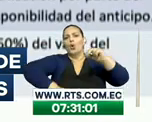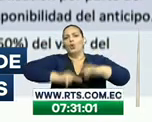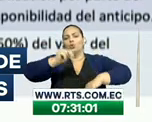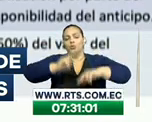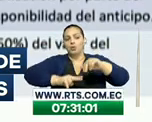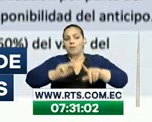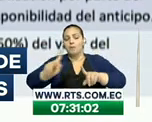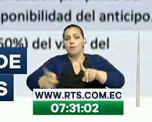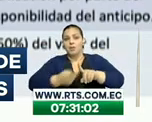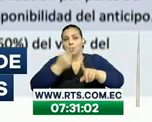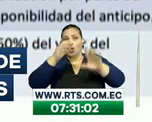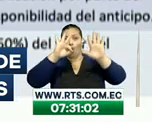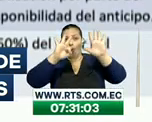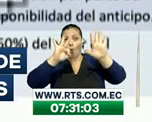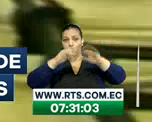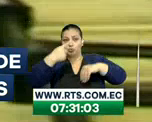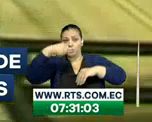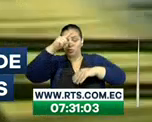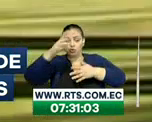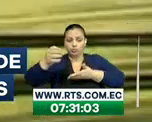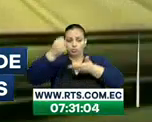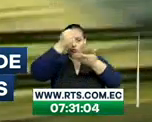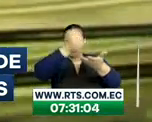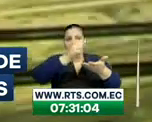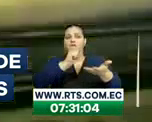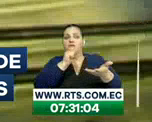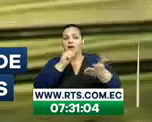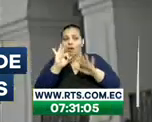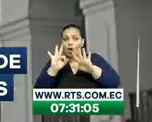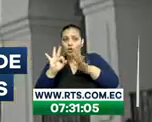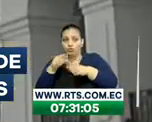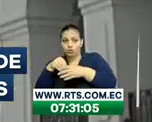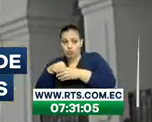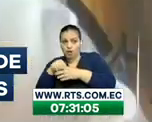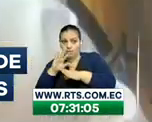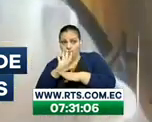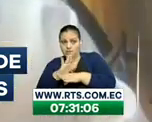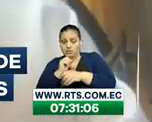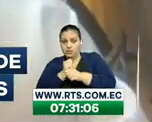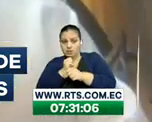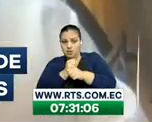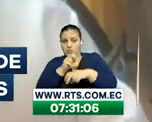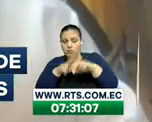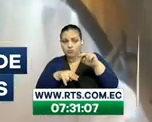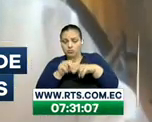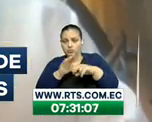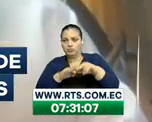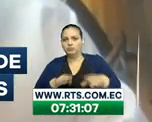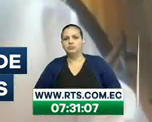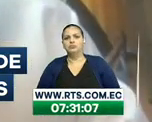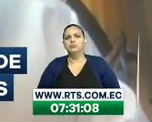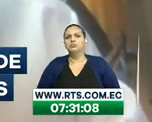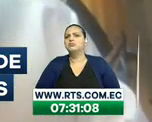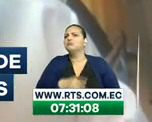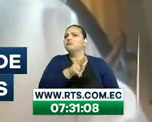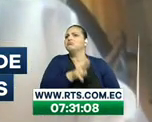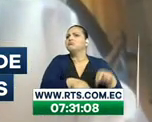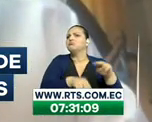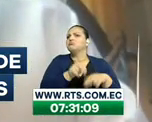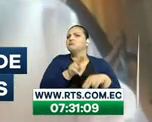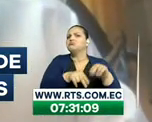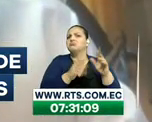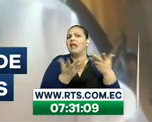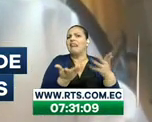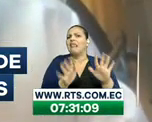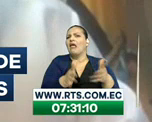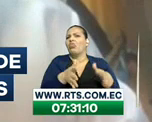anticipo, que a decir del ministro Martínez, retornarán a las arcas del Estado. Porque obviamente al momento de terminar unilateralmente el